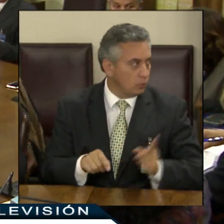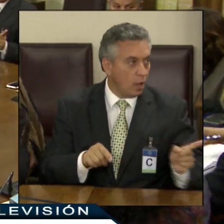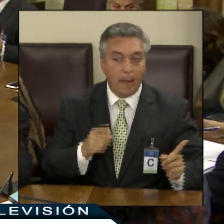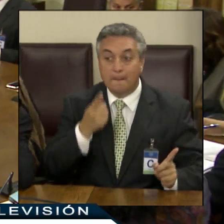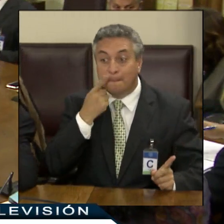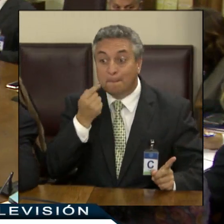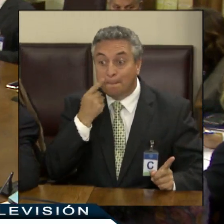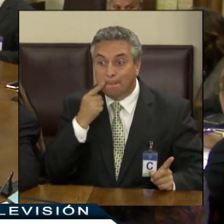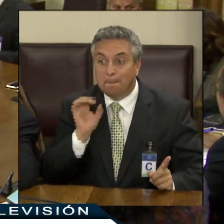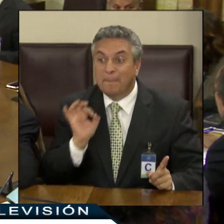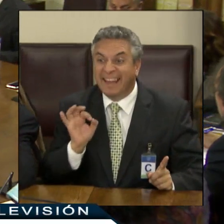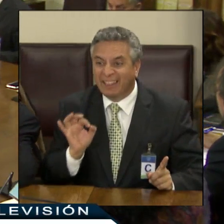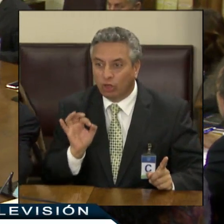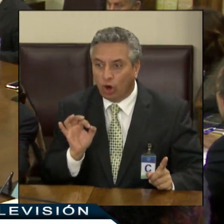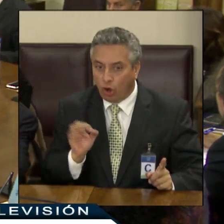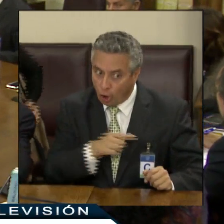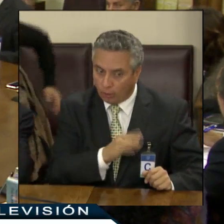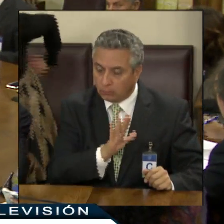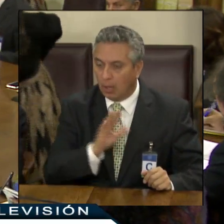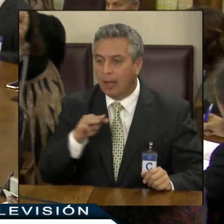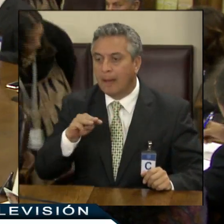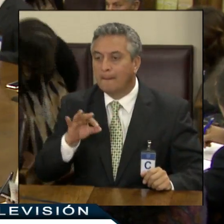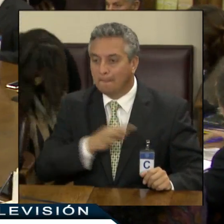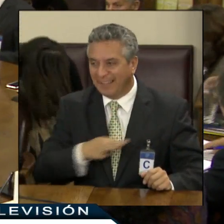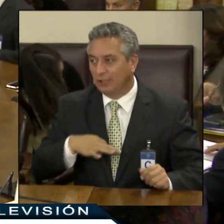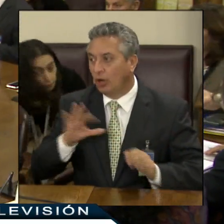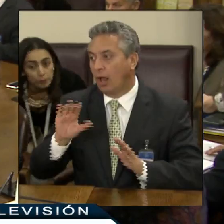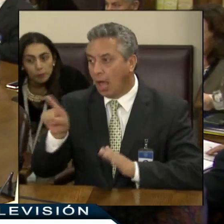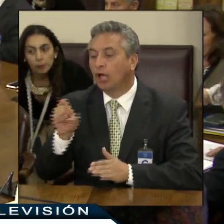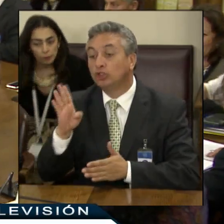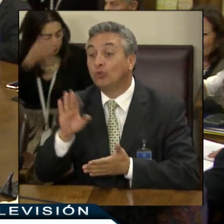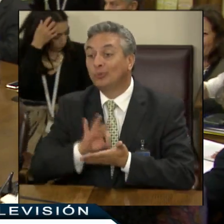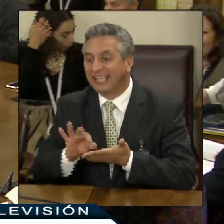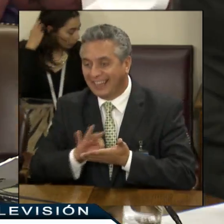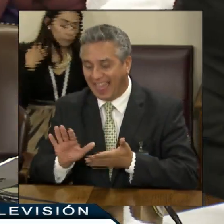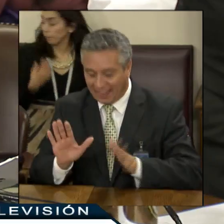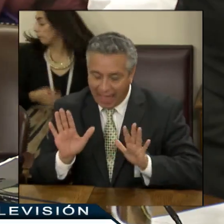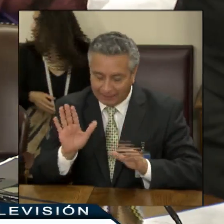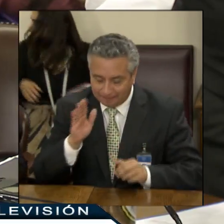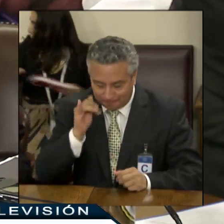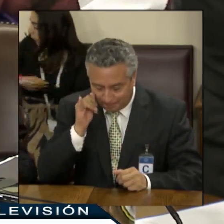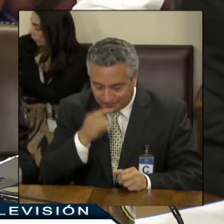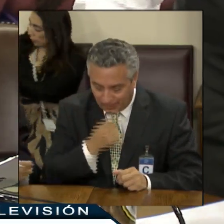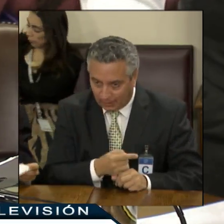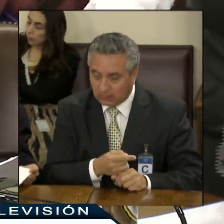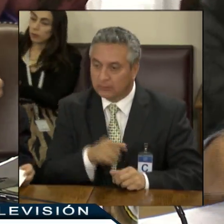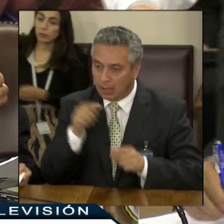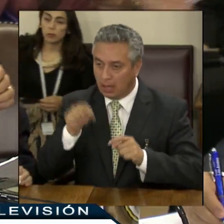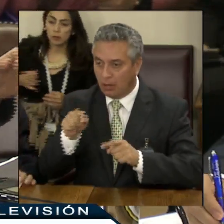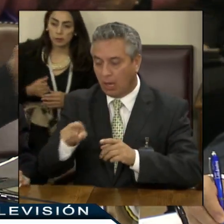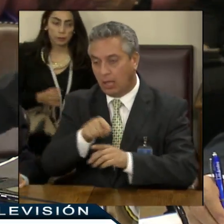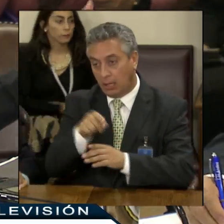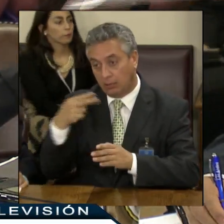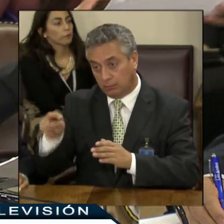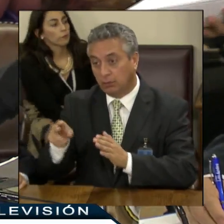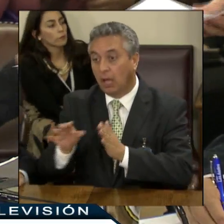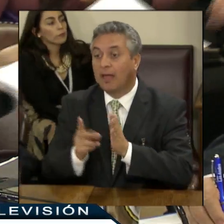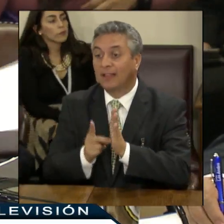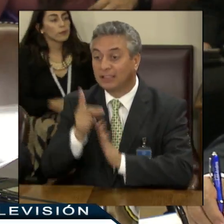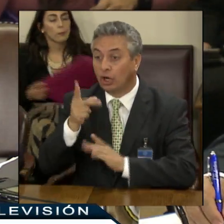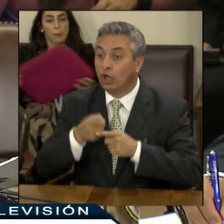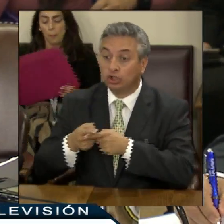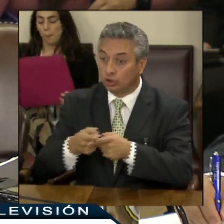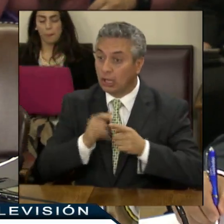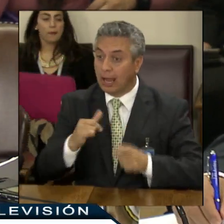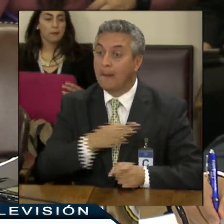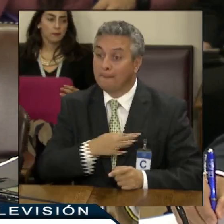al ministro al ministro Es que la subsecretaria nosotros Ah de de desarrollo social a la